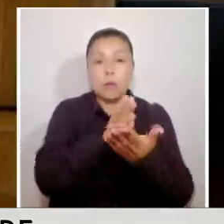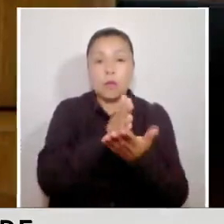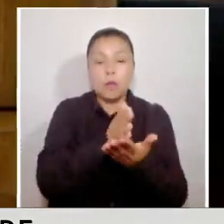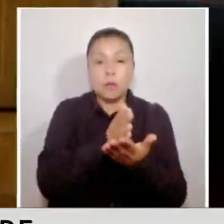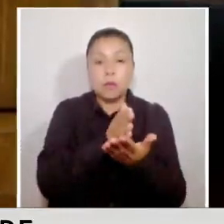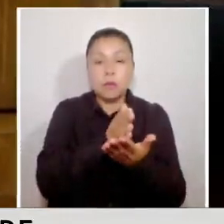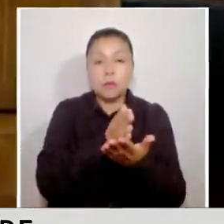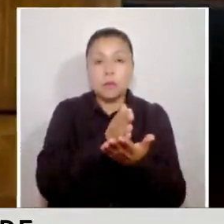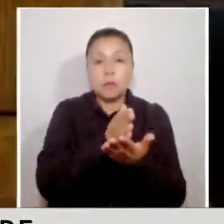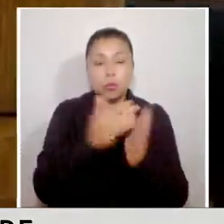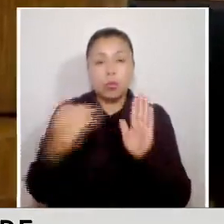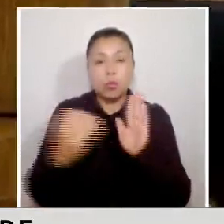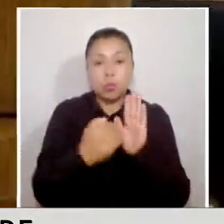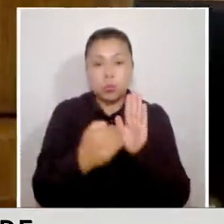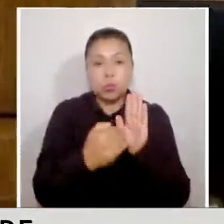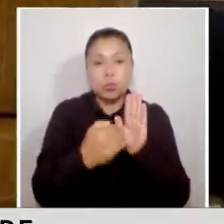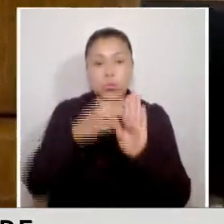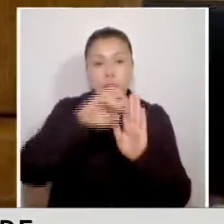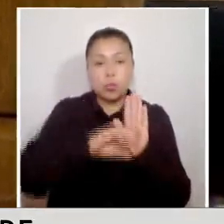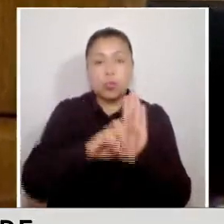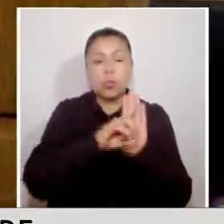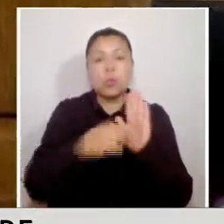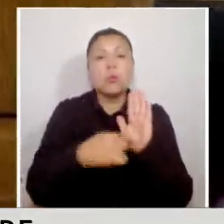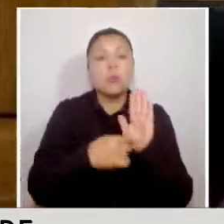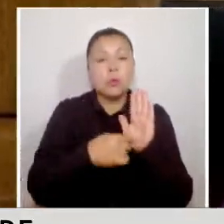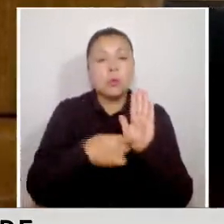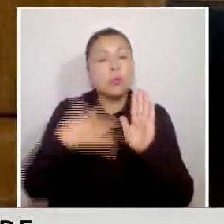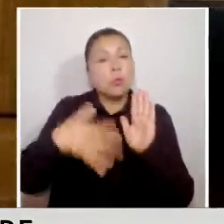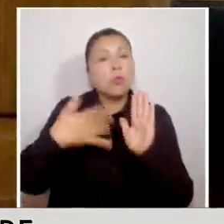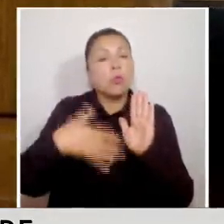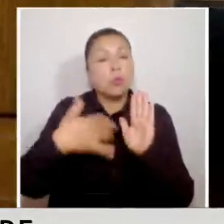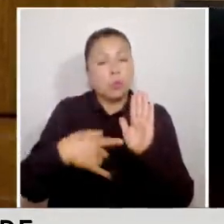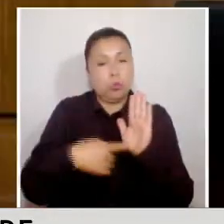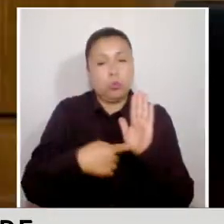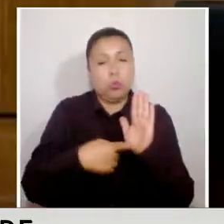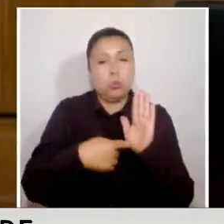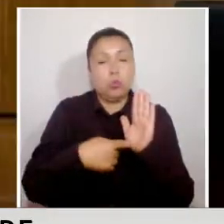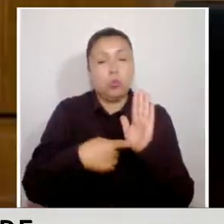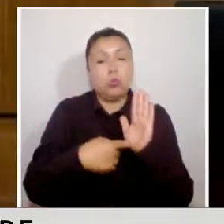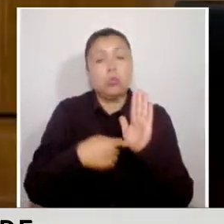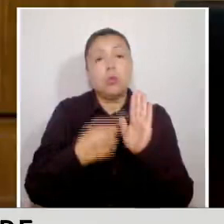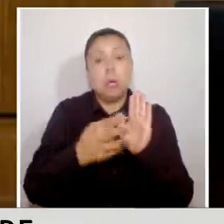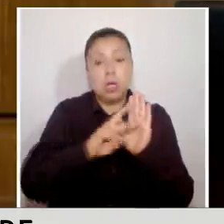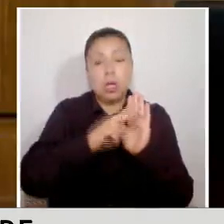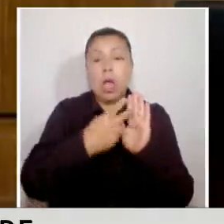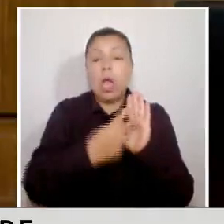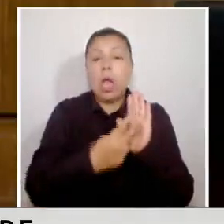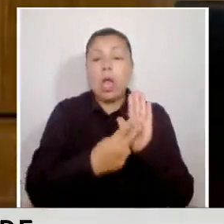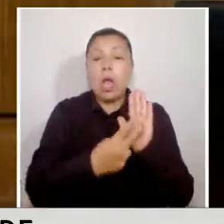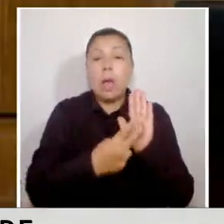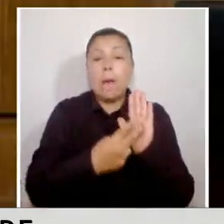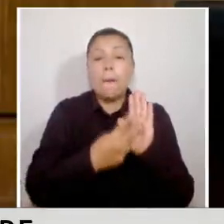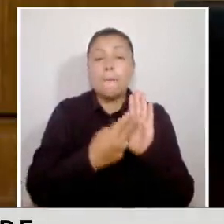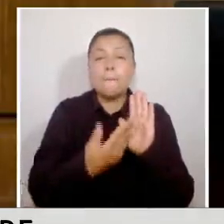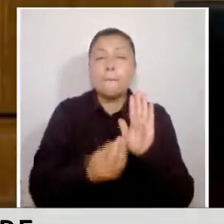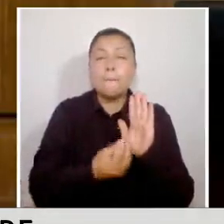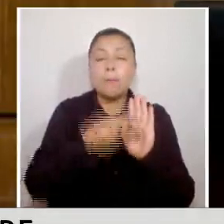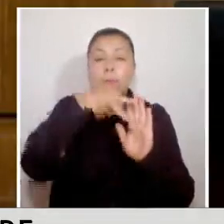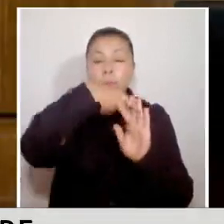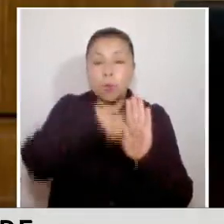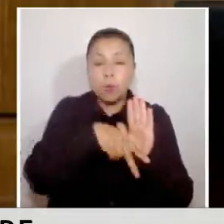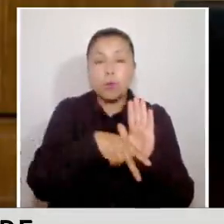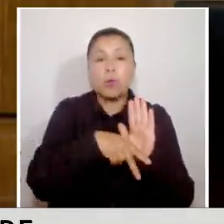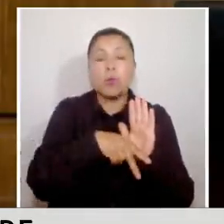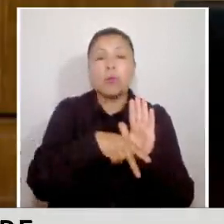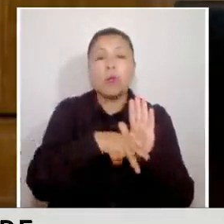respaldando un proyecto de ley que es crucial y que busca modificar ciertos cuerpos legales con el